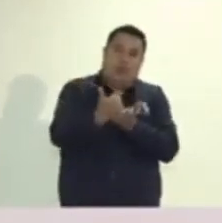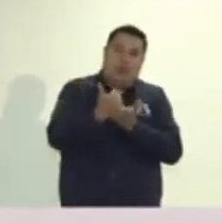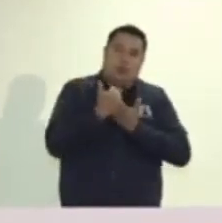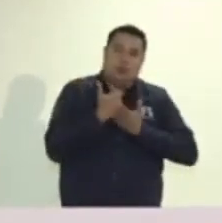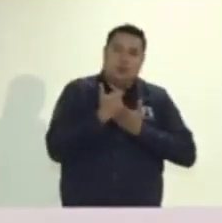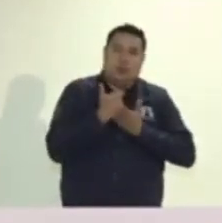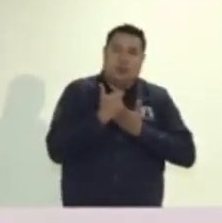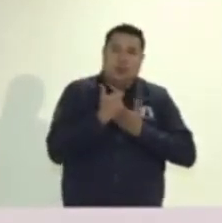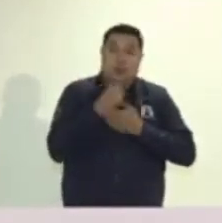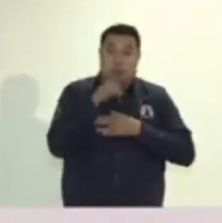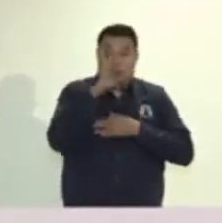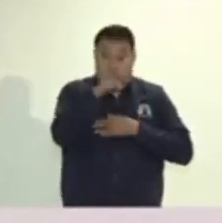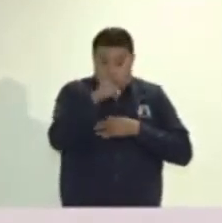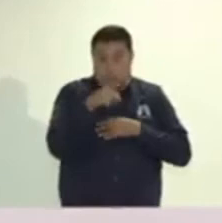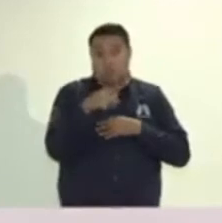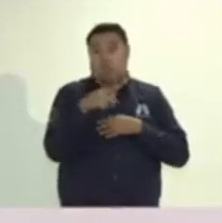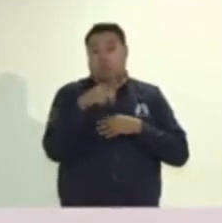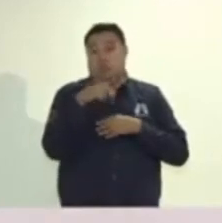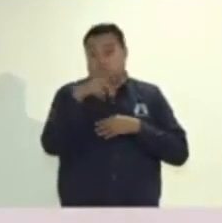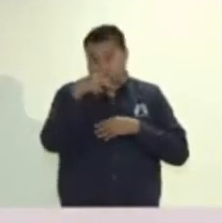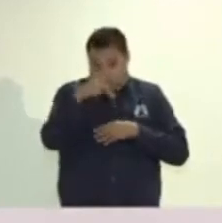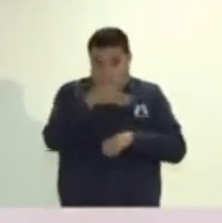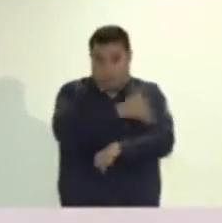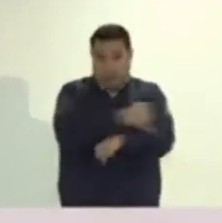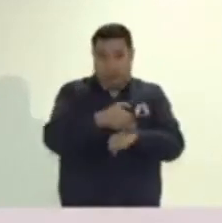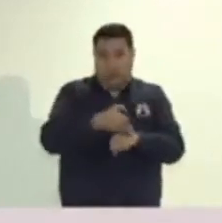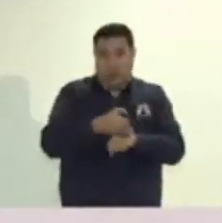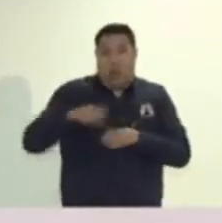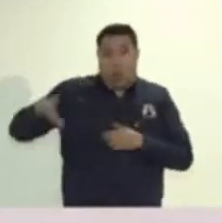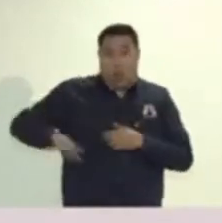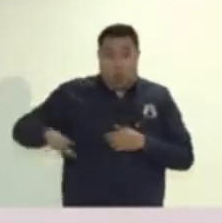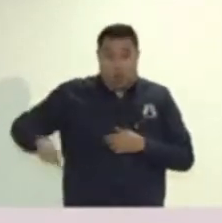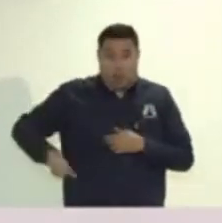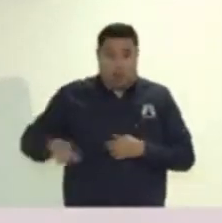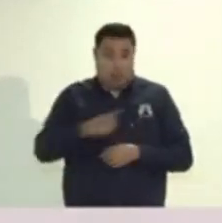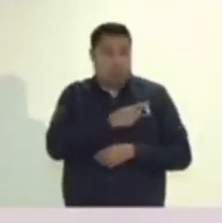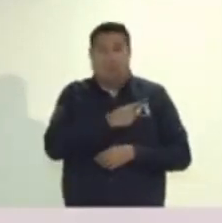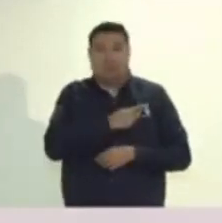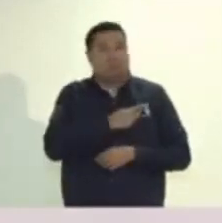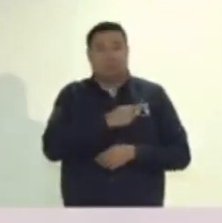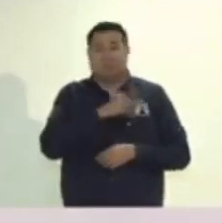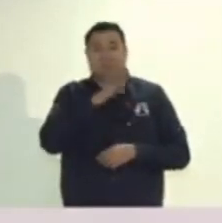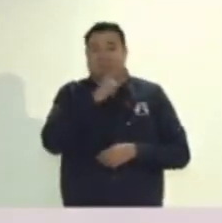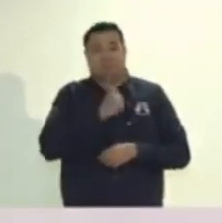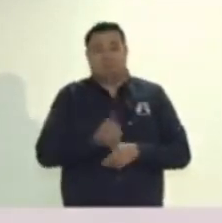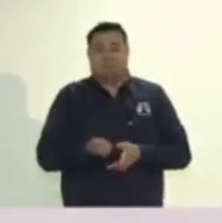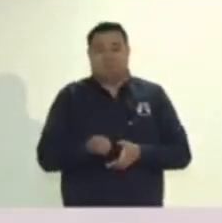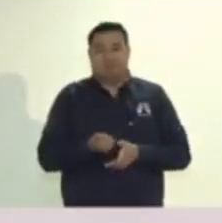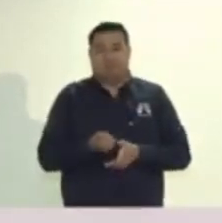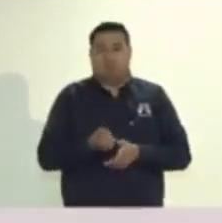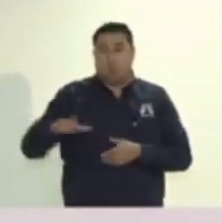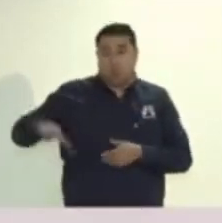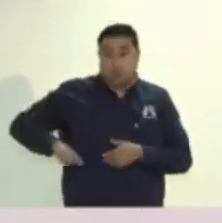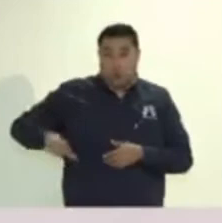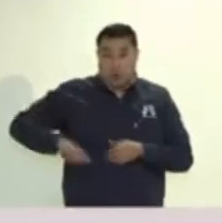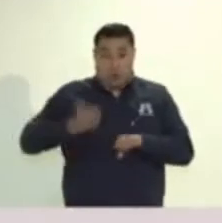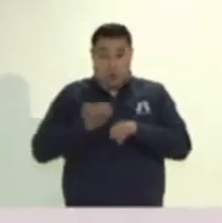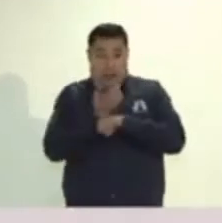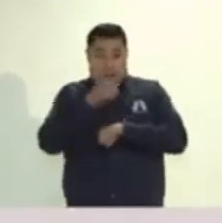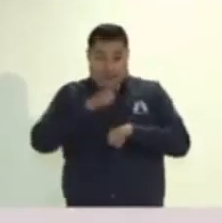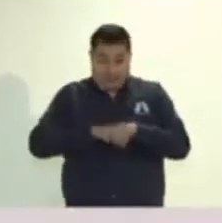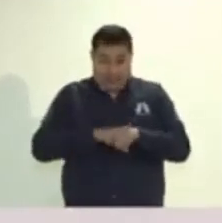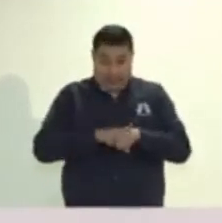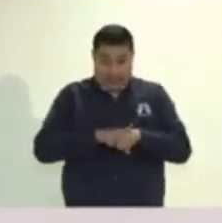Sin ti, sin tu familia, el gobierno no puede solo. Y el gobierno no nada más el estatal, también